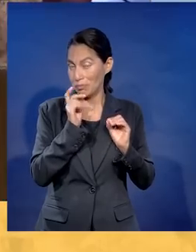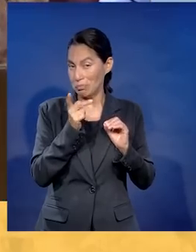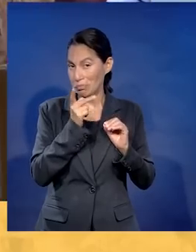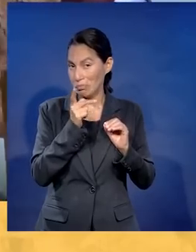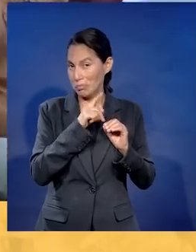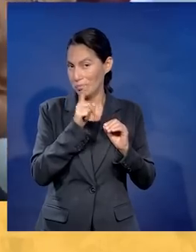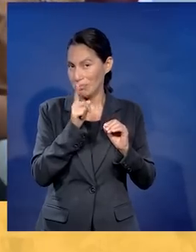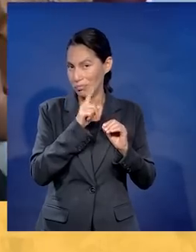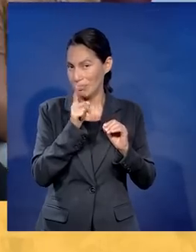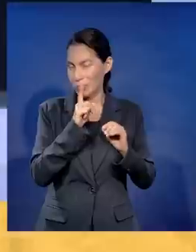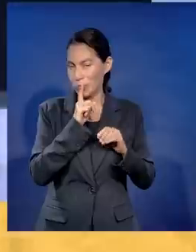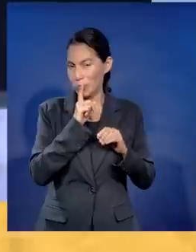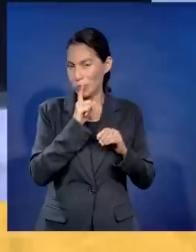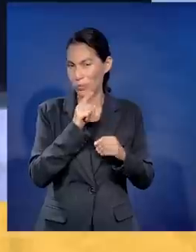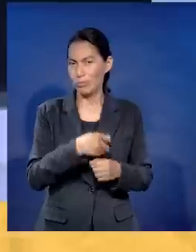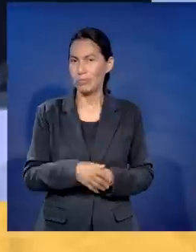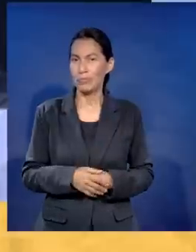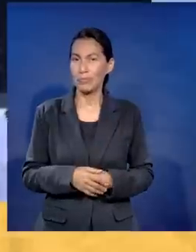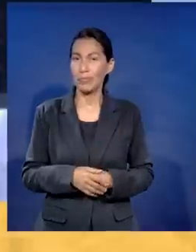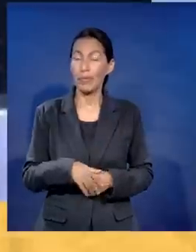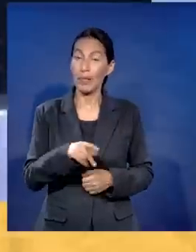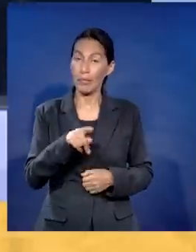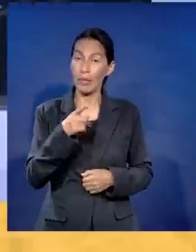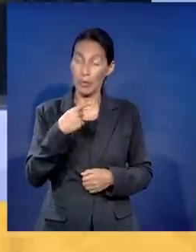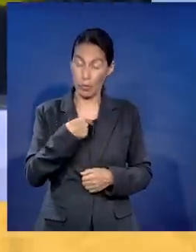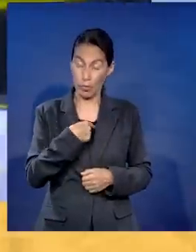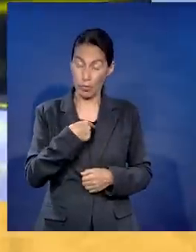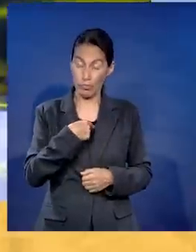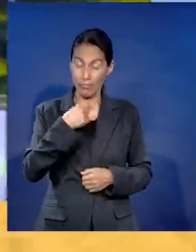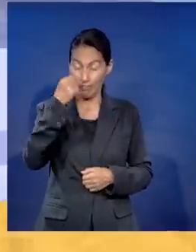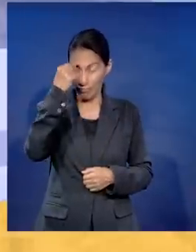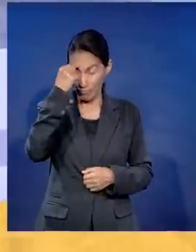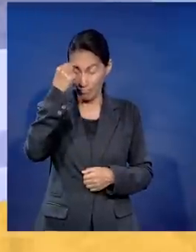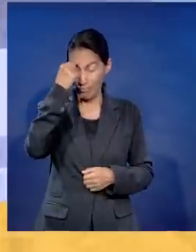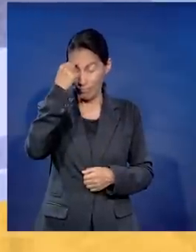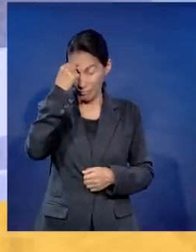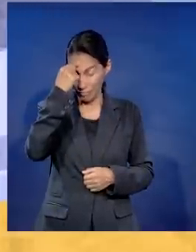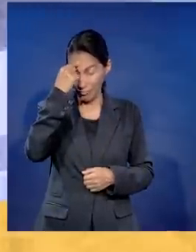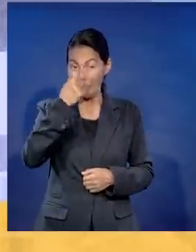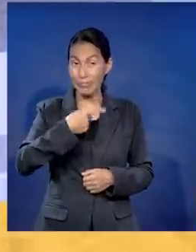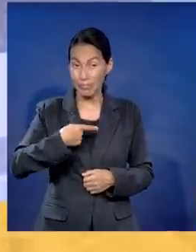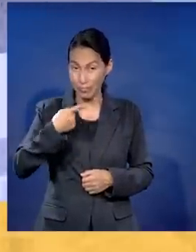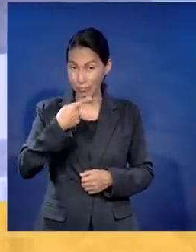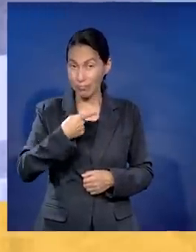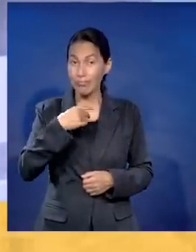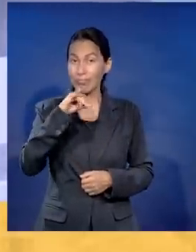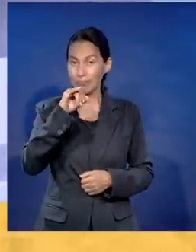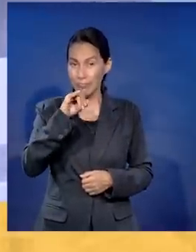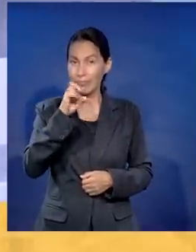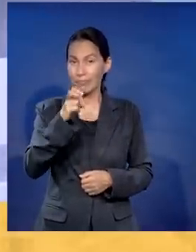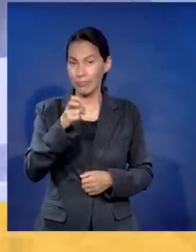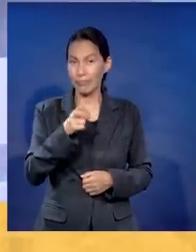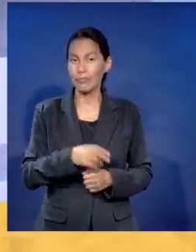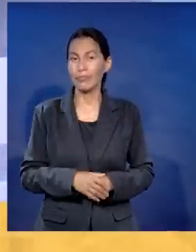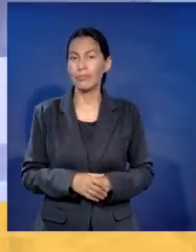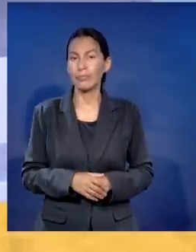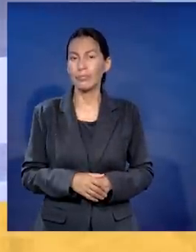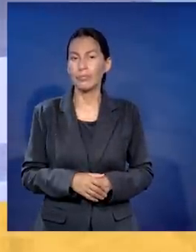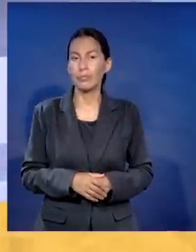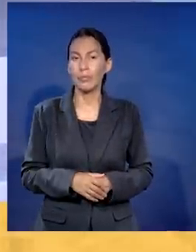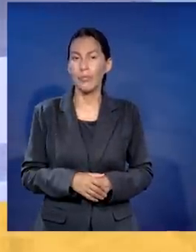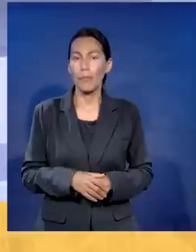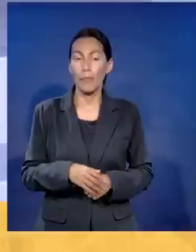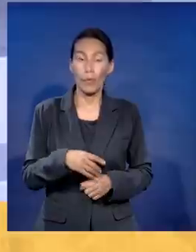nos pregunte lo que no debe pero es una pregunta que yo tengo que hacerme a mí mismo Mire es importante que seamos